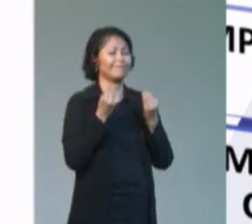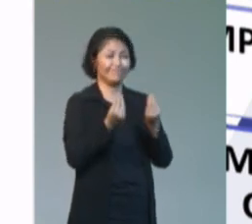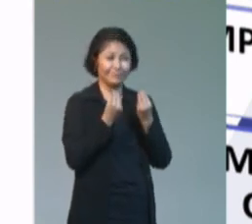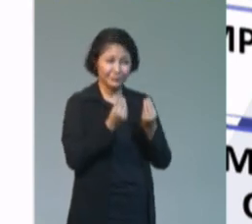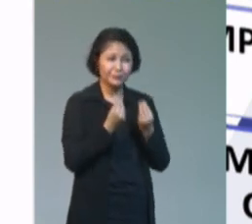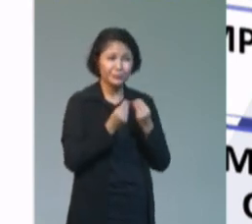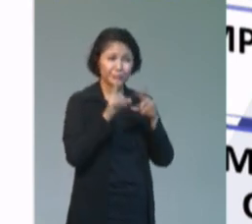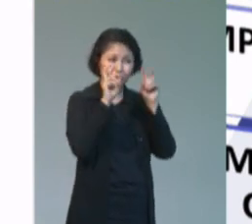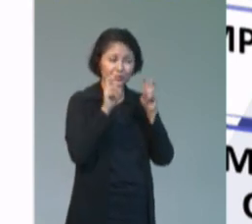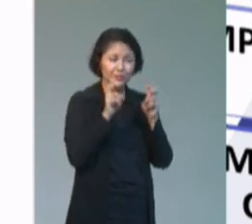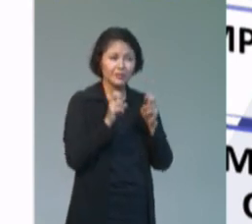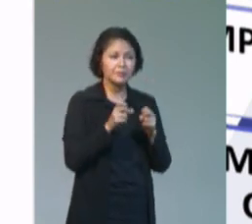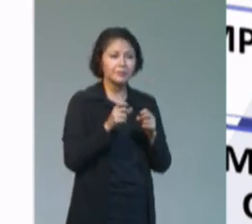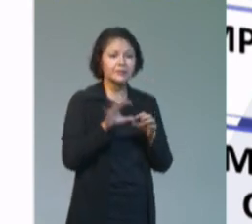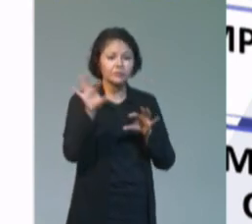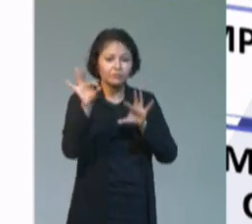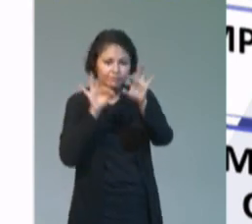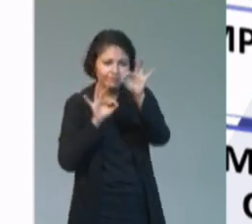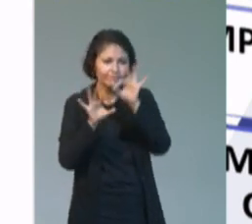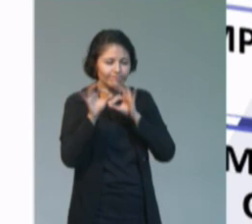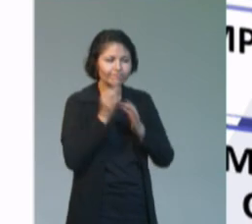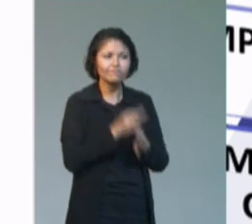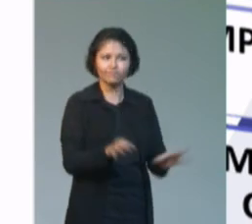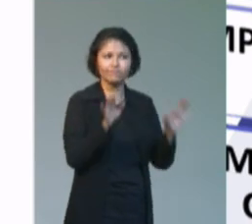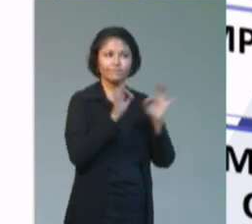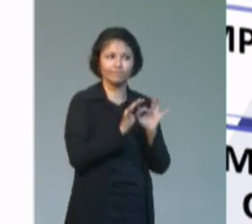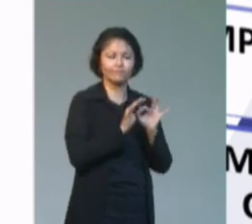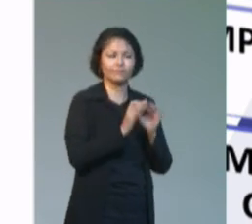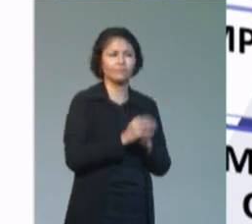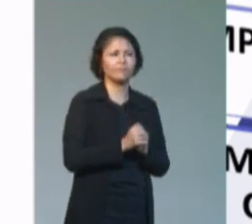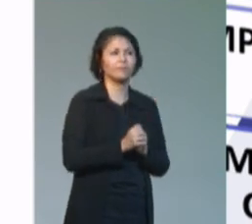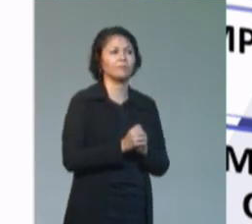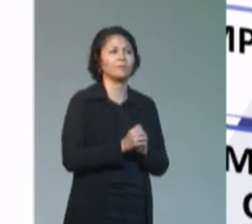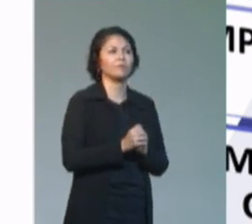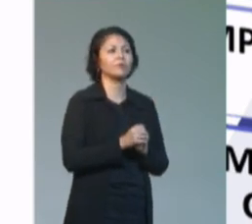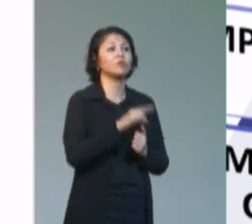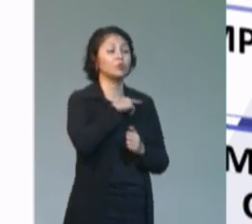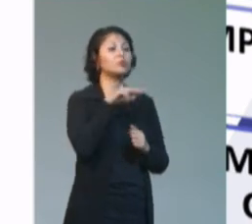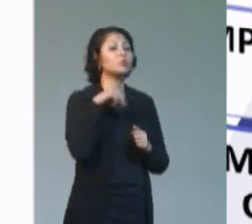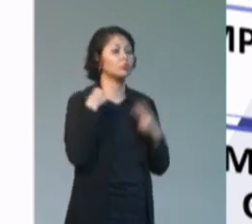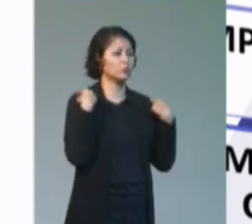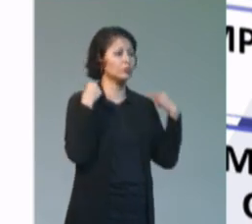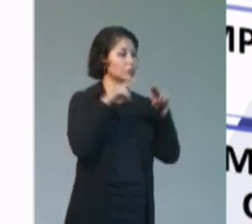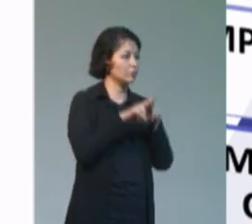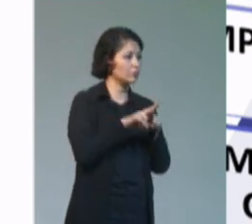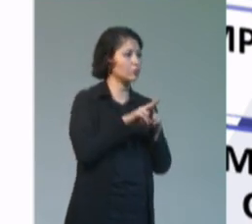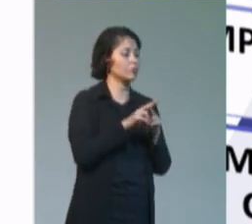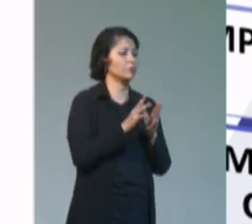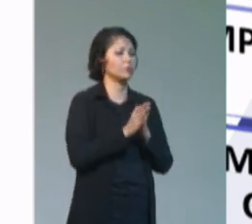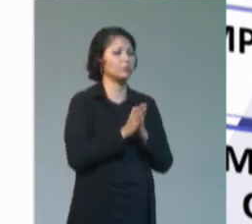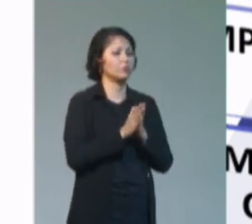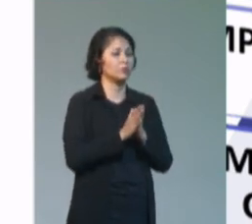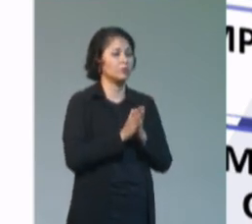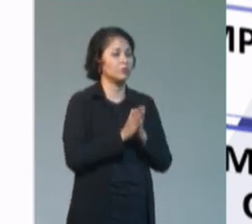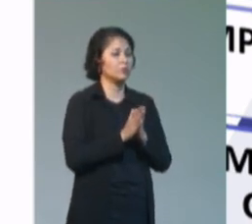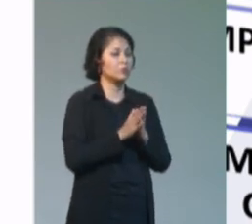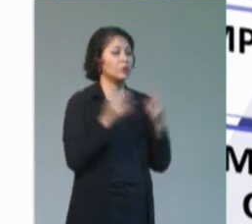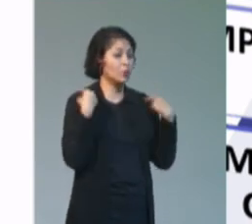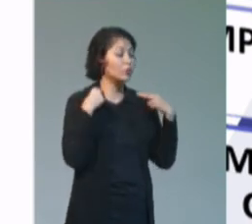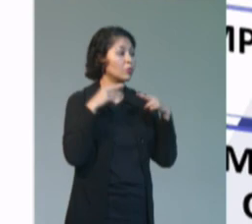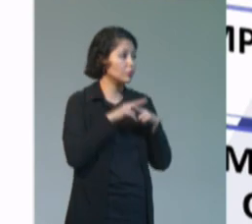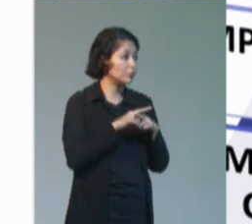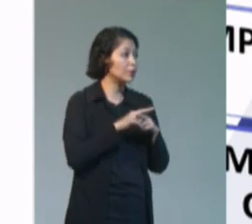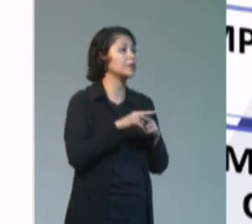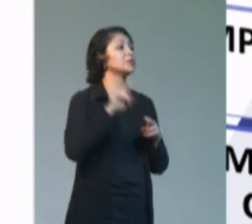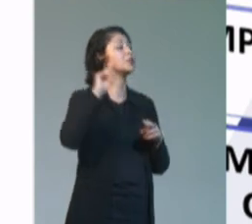de colaborar en el caso de la colaboración también nosotros los profesores nos tenemos que aplicar lo mismo nosotros los profesores sobre